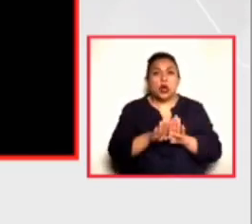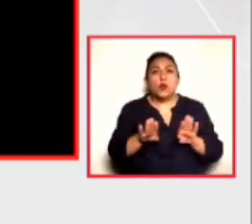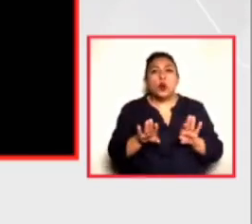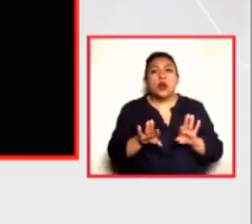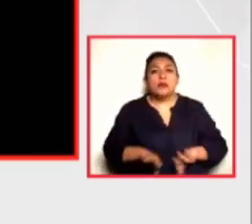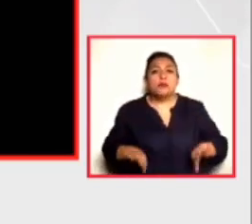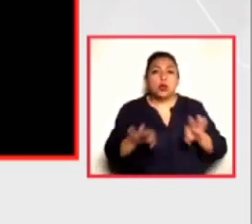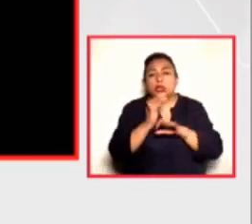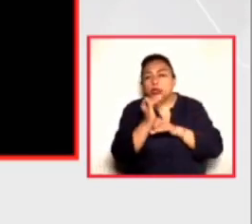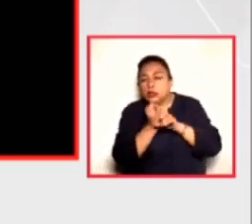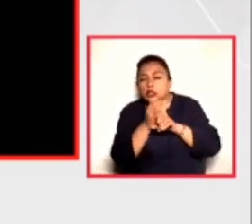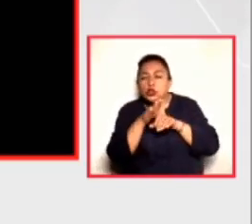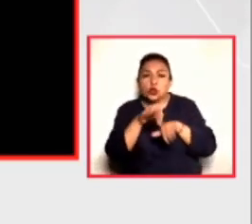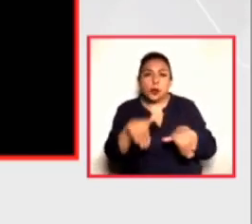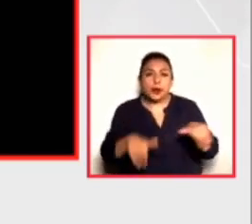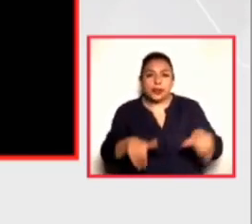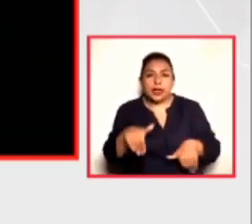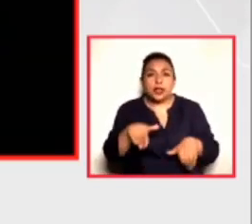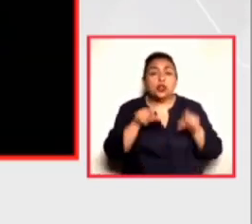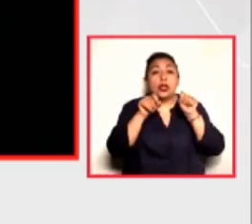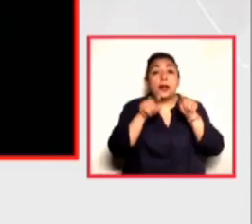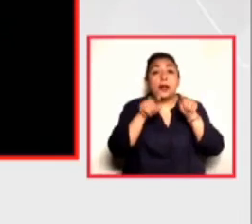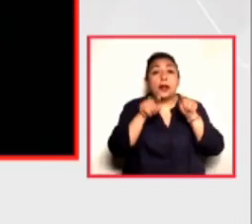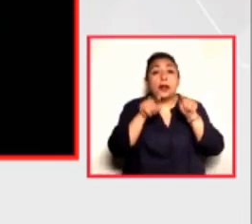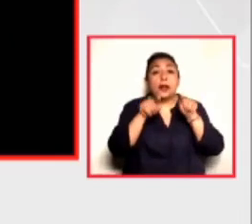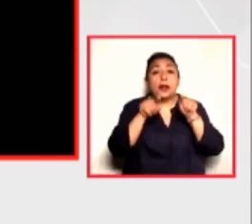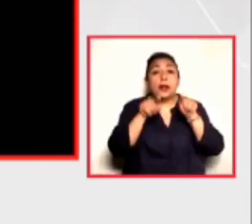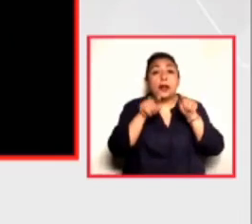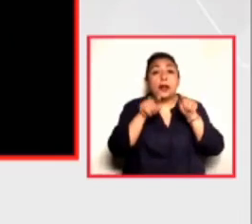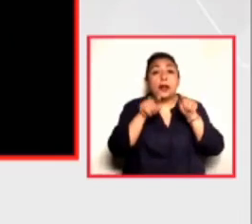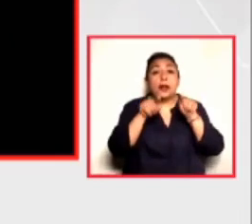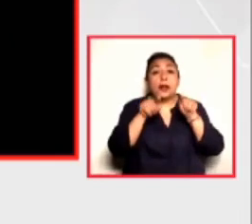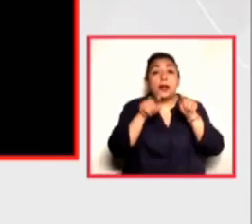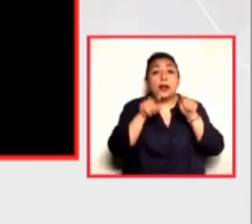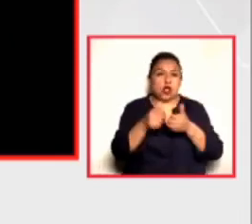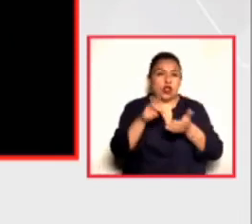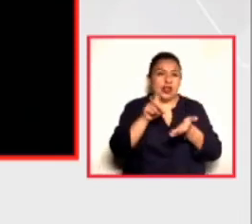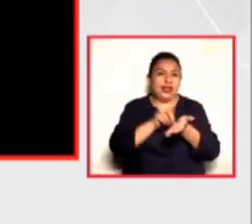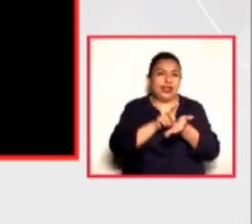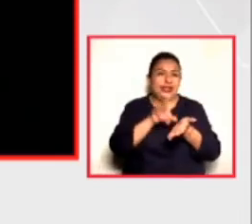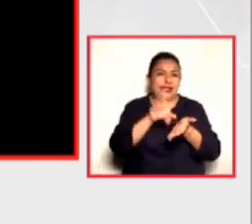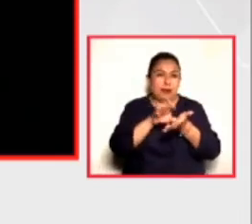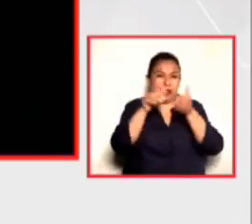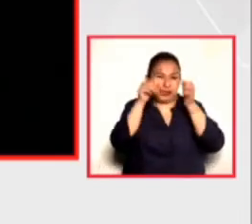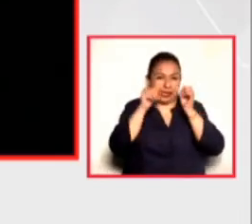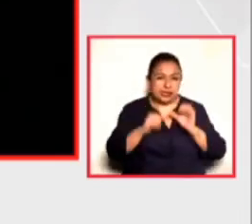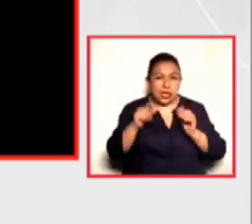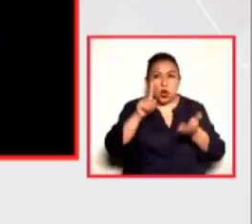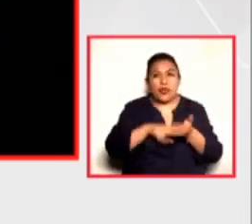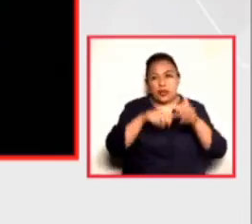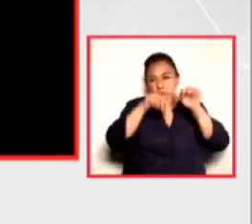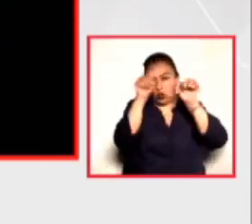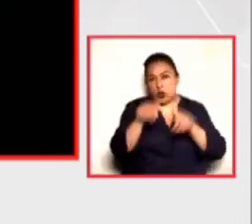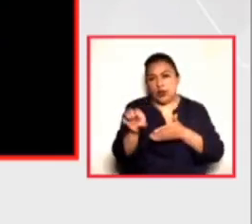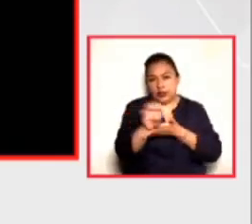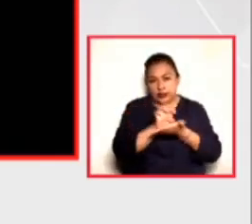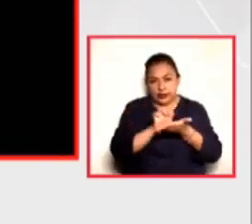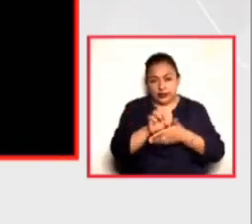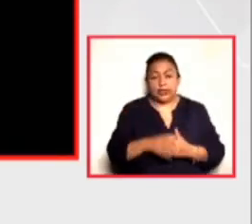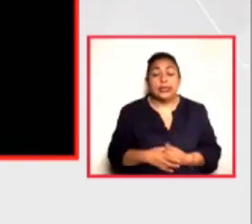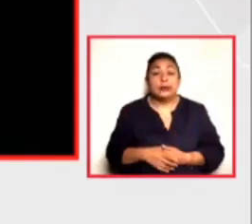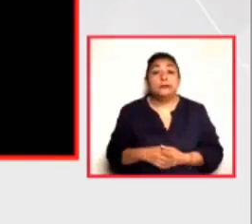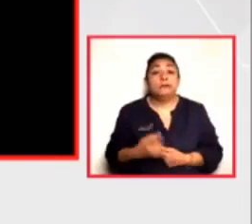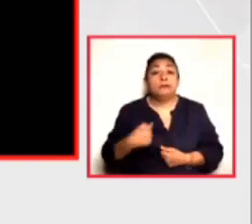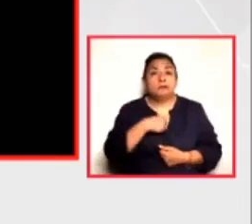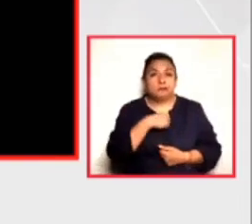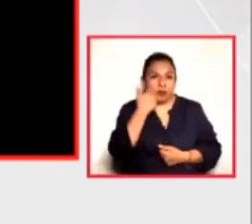teatral y en la promoción de la inclusión de personas con discapacidad visual en las artes escénicas. Tratamos de hacerlo accesible